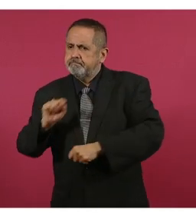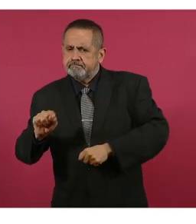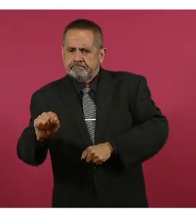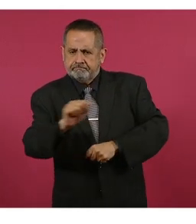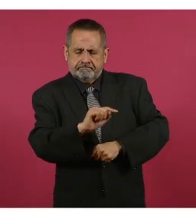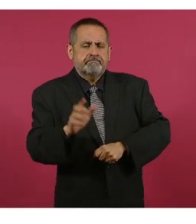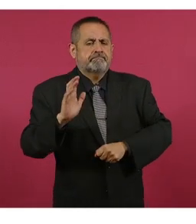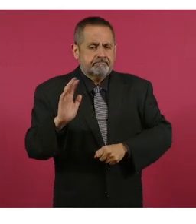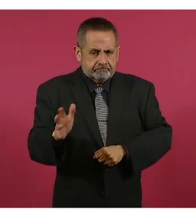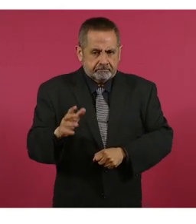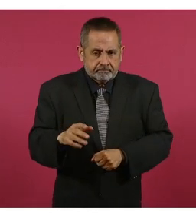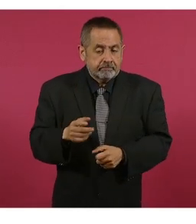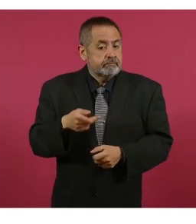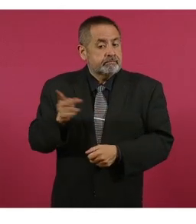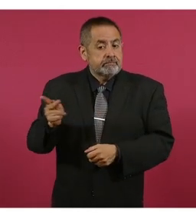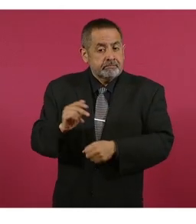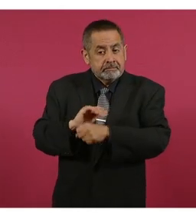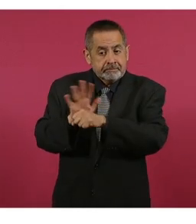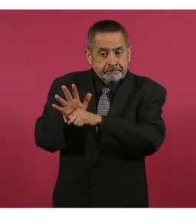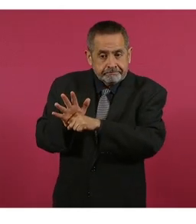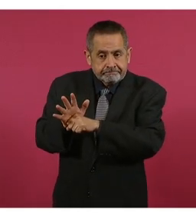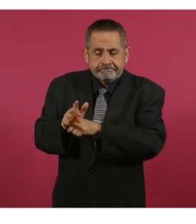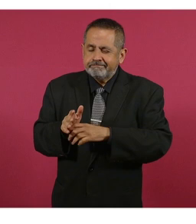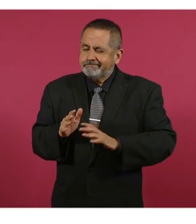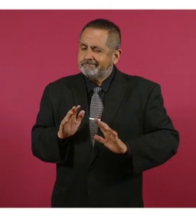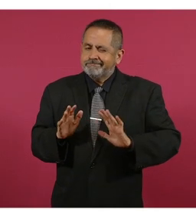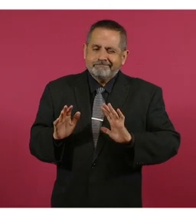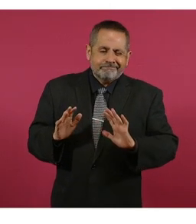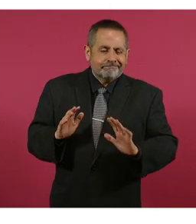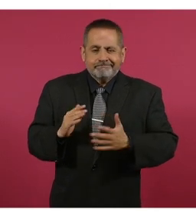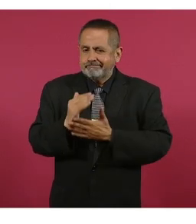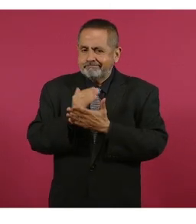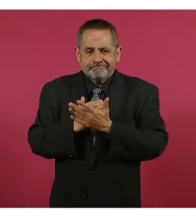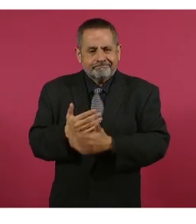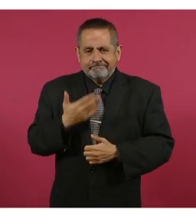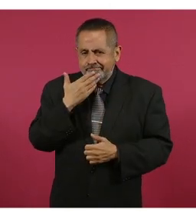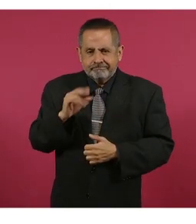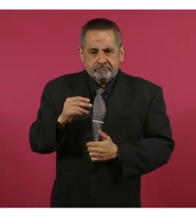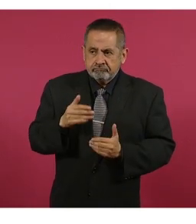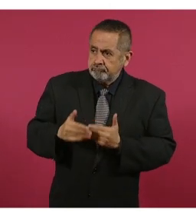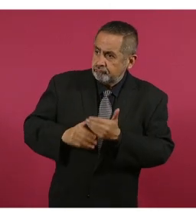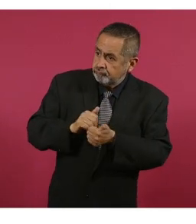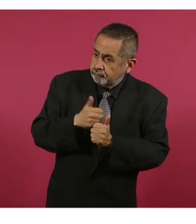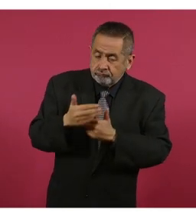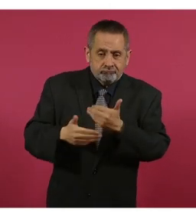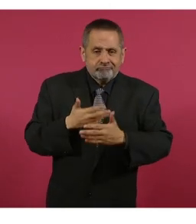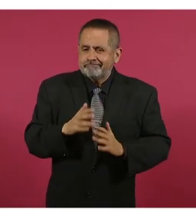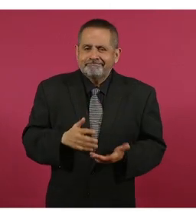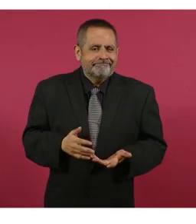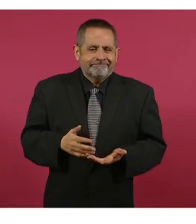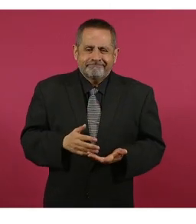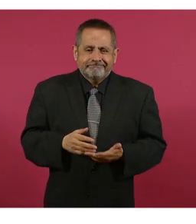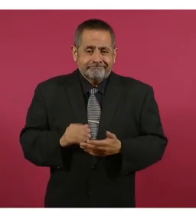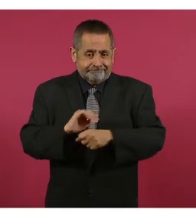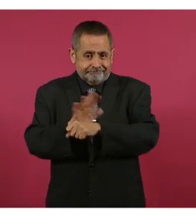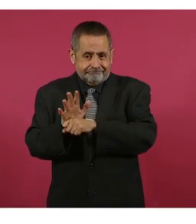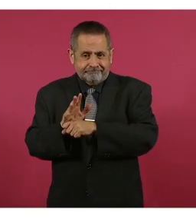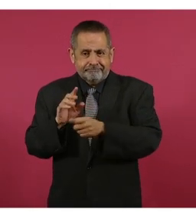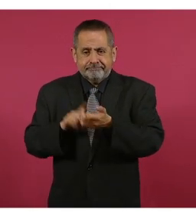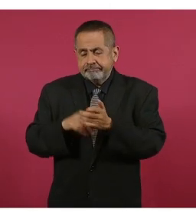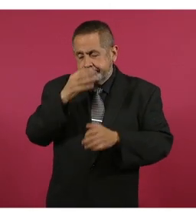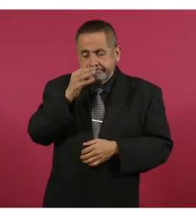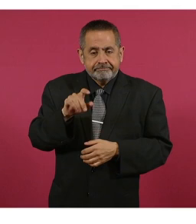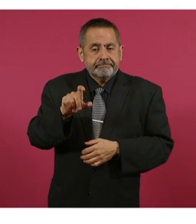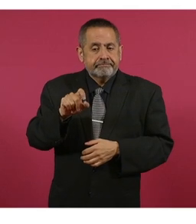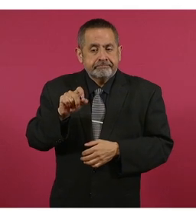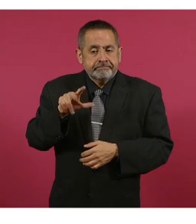embargo, en COVID-19 sí hemos encontrado que la cobertura no avanza a la misma velocidad. Actualmente es una cobertura del